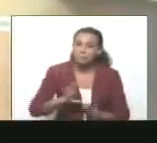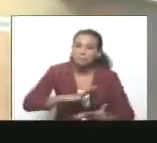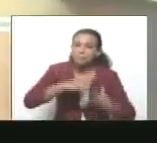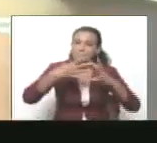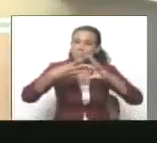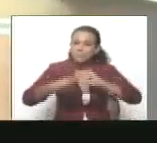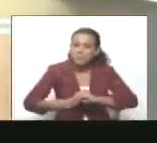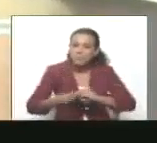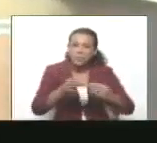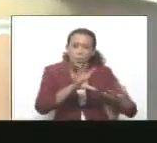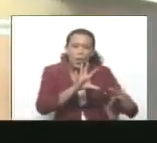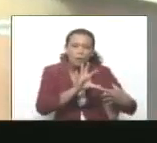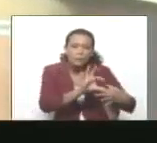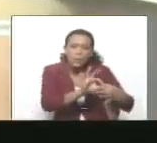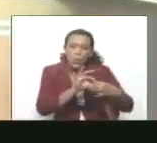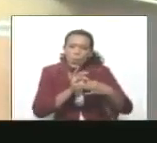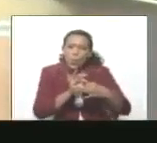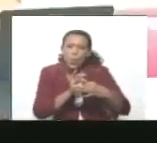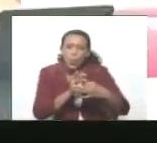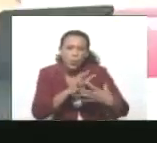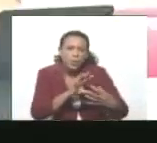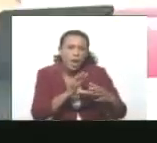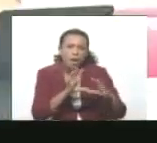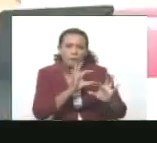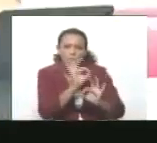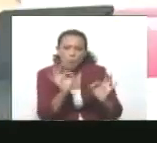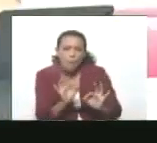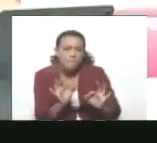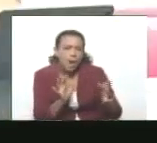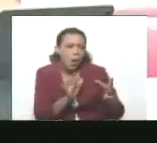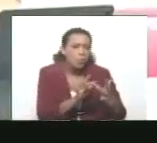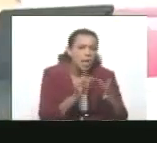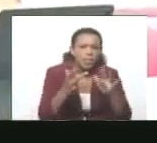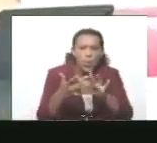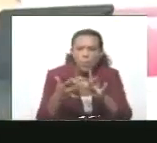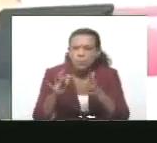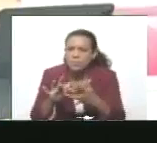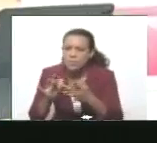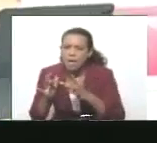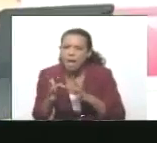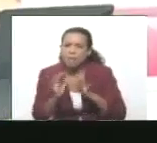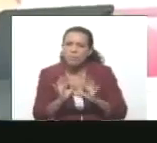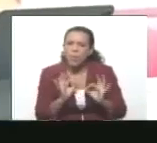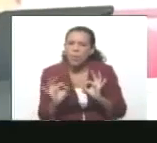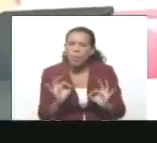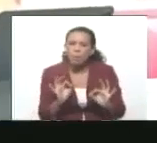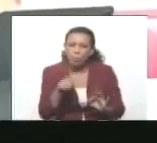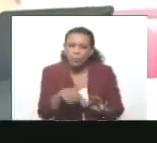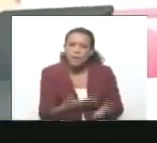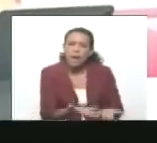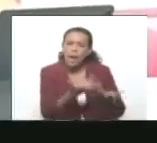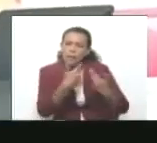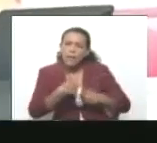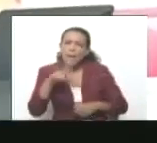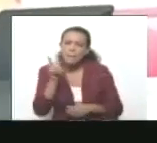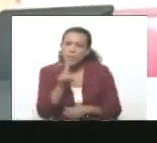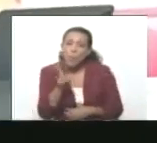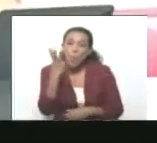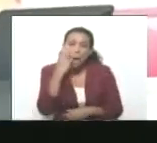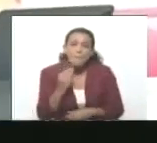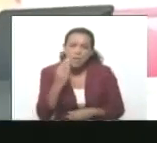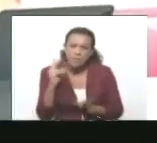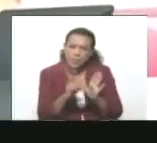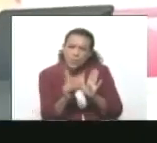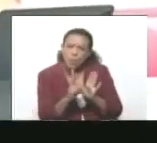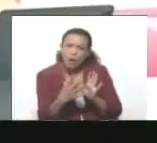articulación con todos los sistemas, con todas las orquestas que en el mundo han recibido la experiencia